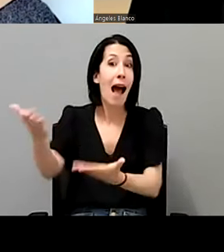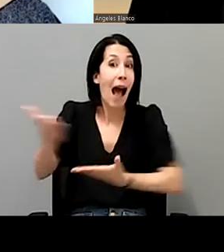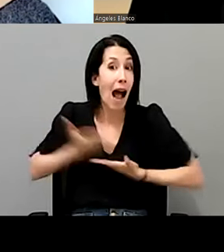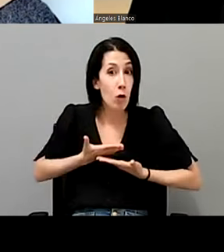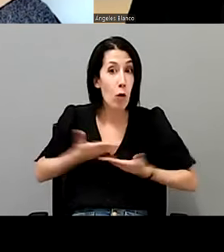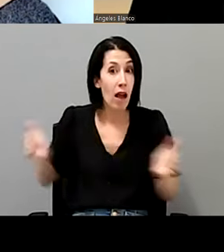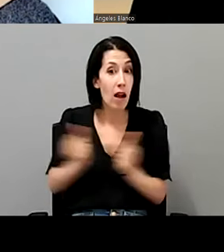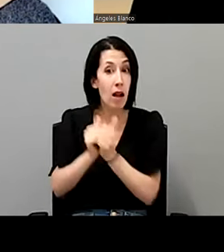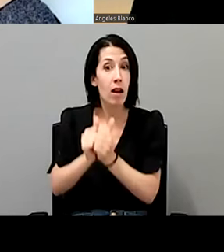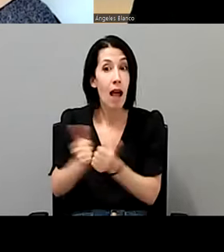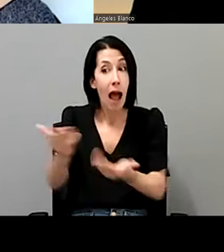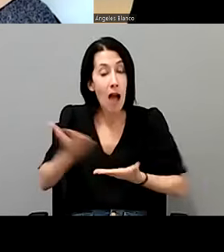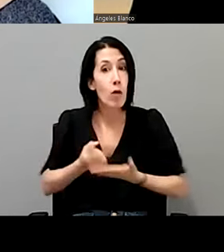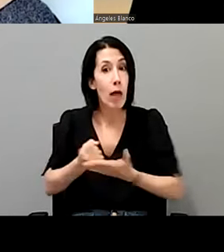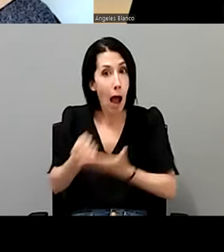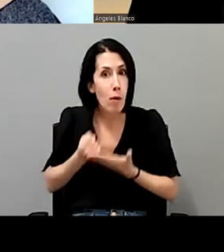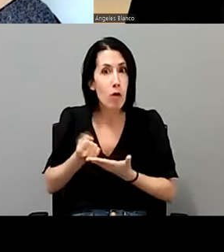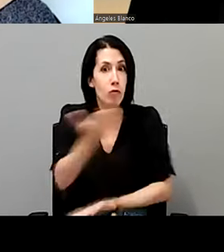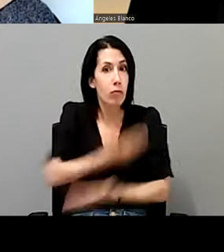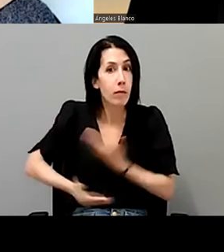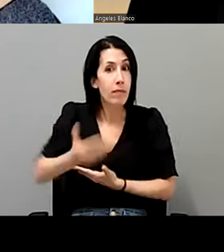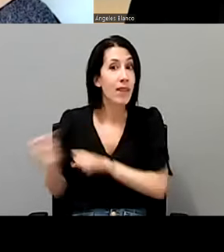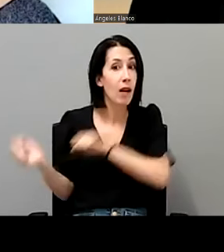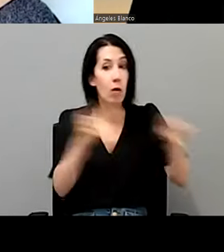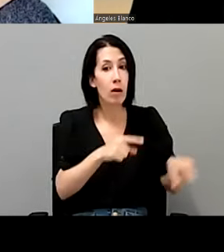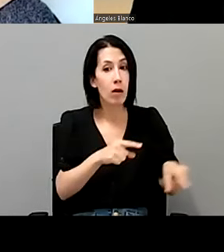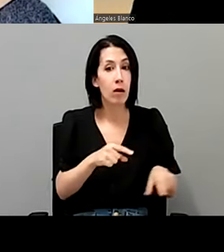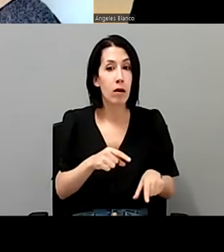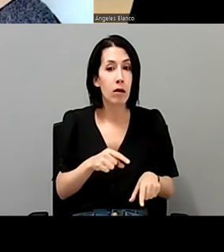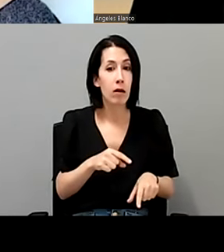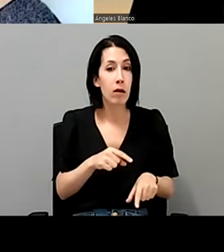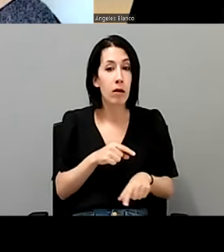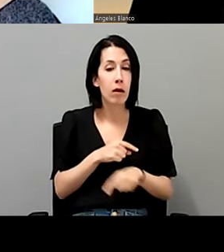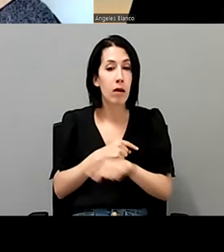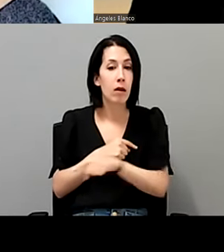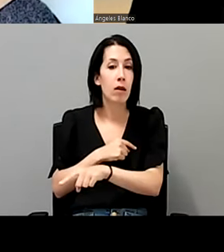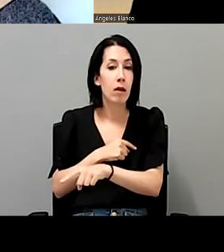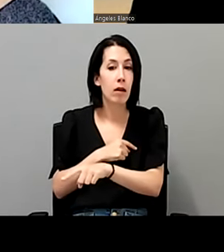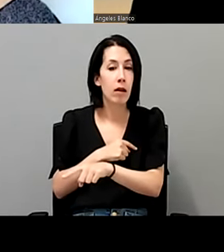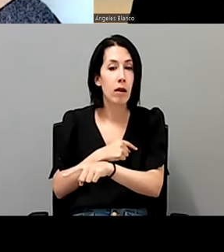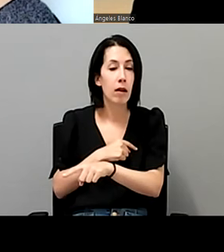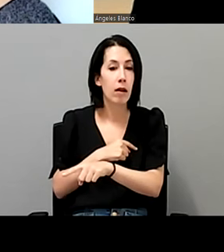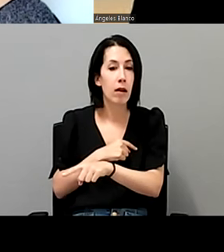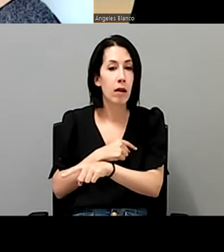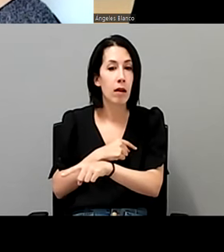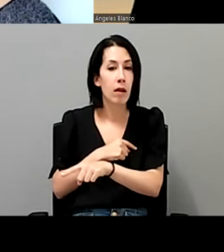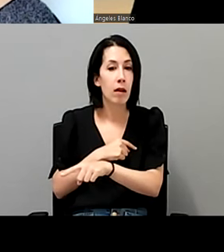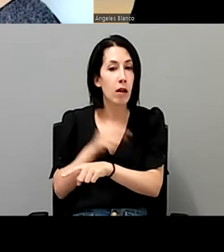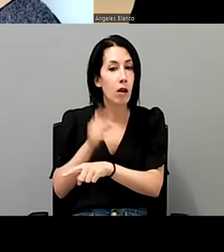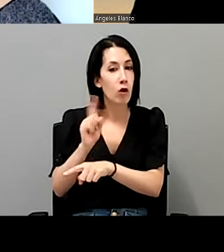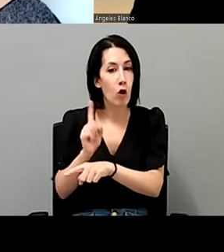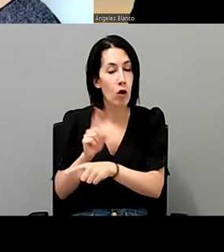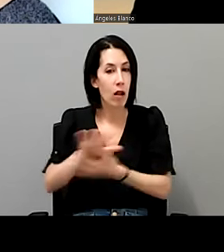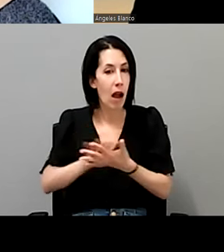asistiendo para hacer la mudanza, no en el sentido de cargar bultos, sino de preparar